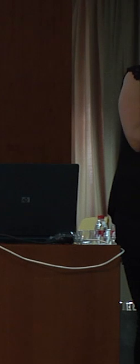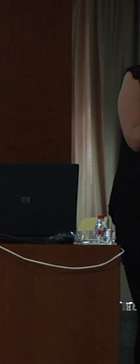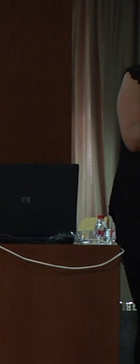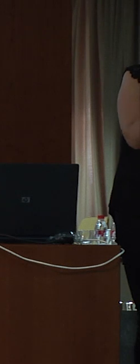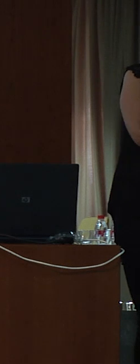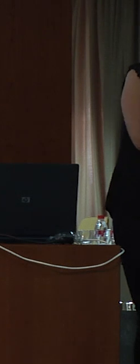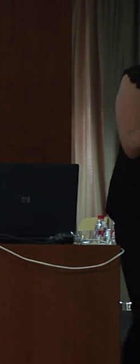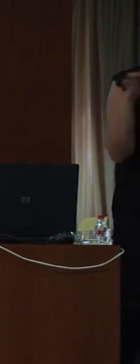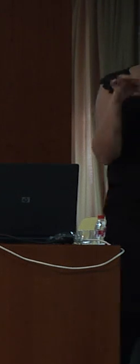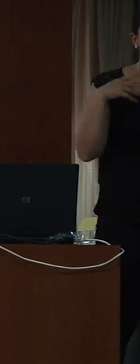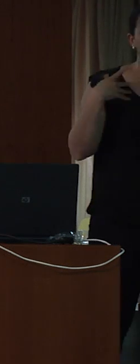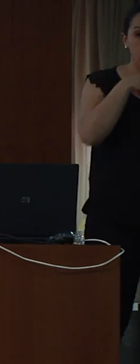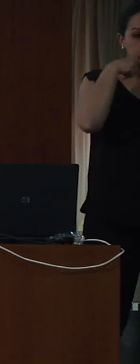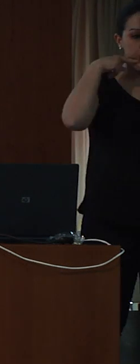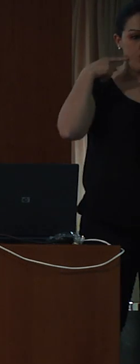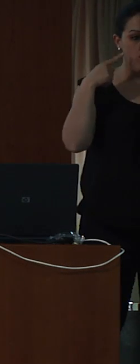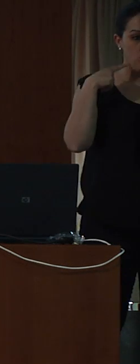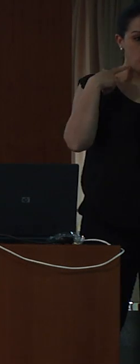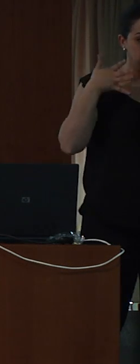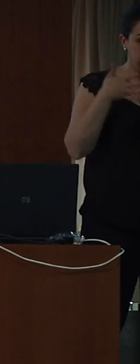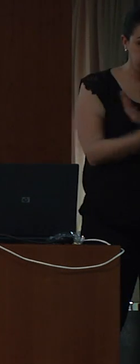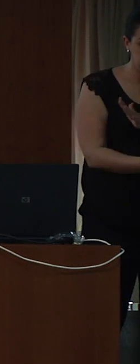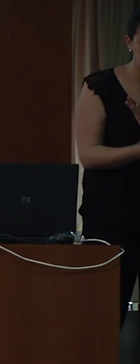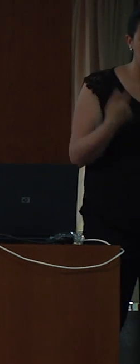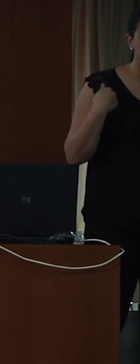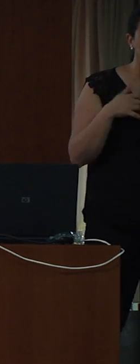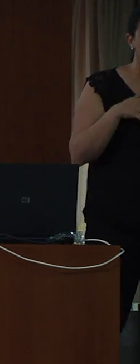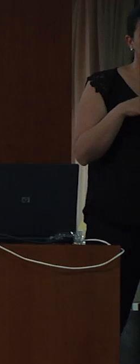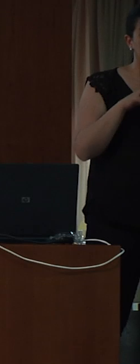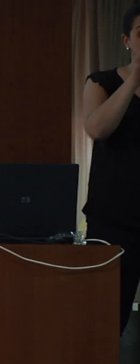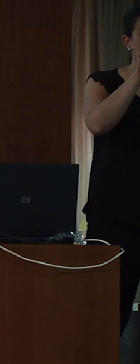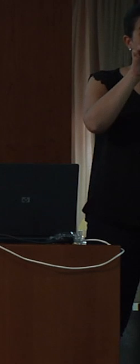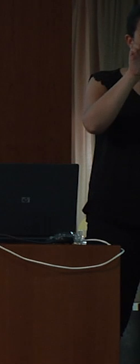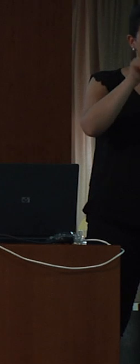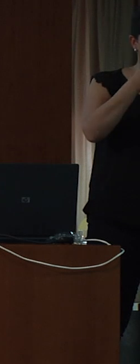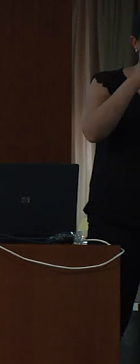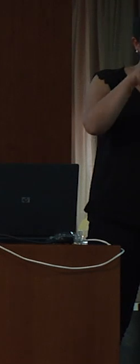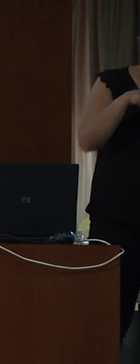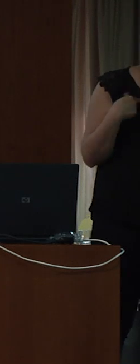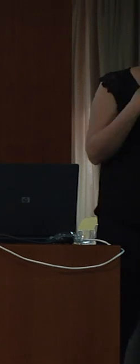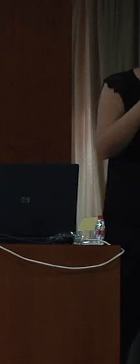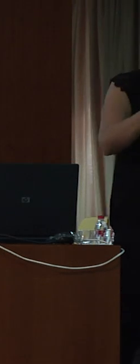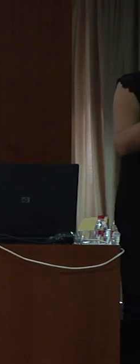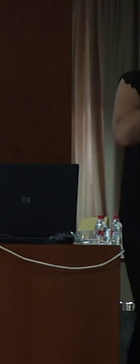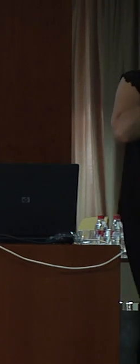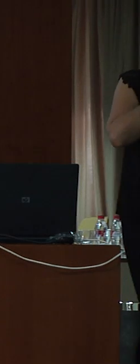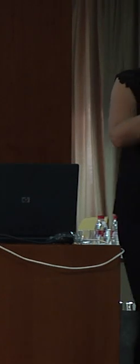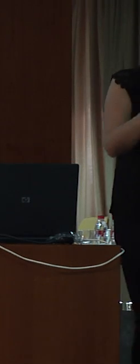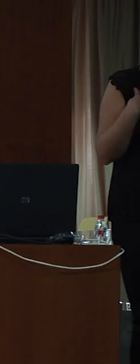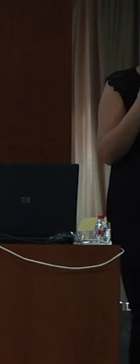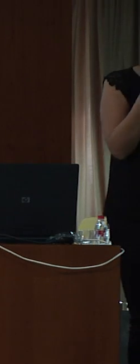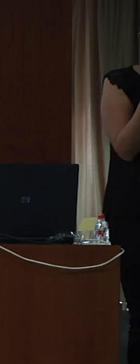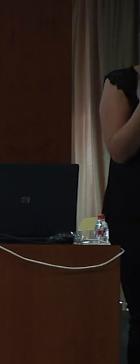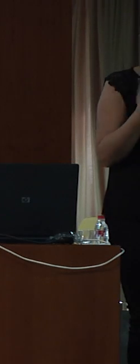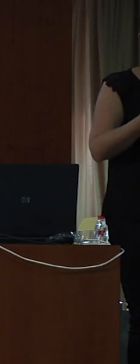dolor neuropático, en la esclerosis lateral amiotrófica, porque reduce el dolor y también ayuda a lo del sueño. El